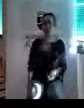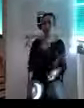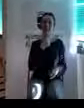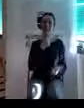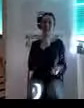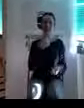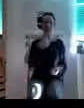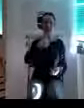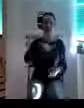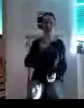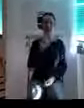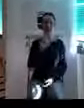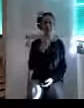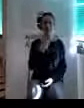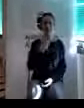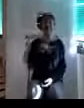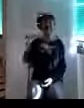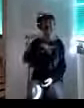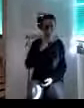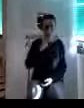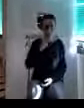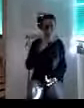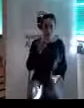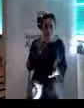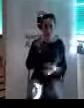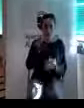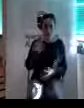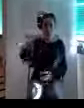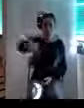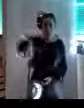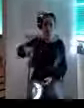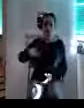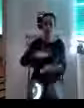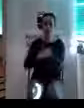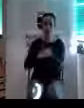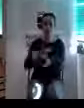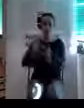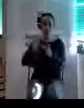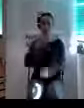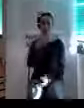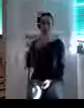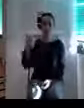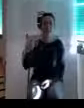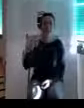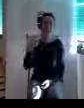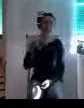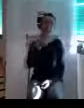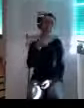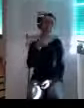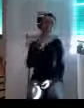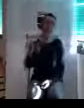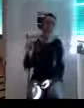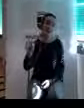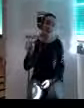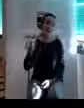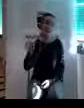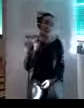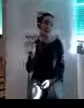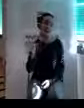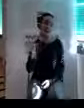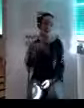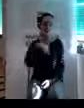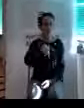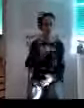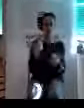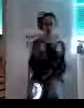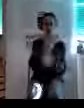mentimos si es que son ustedes los que dijeron que tenían 100 ustedes ustedes y no miréis que usted salió el quinto día cuarto al